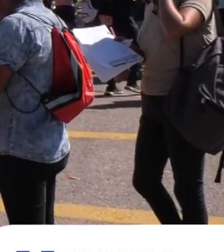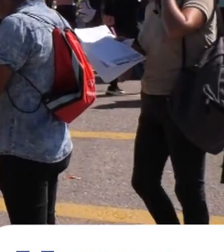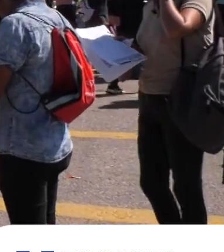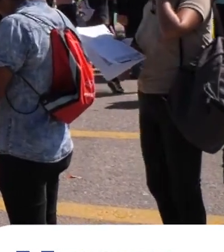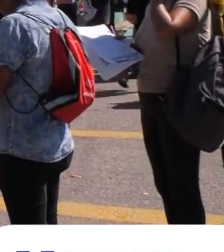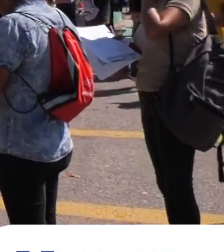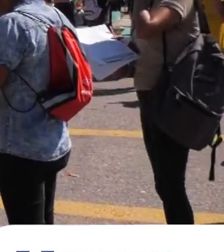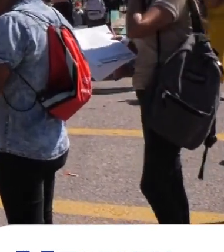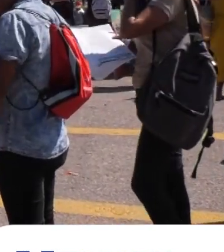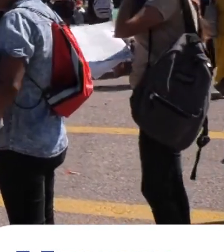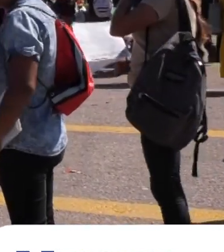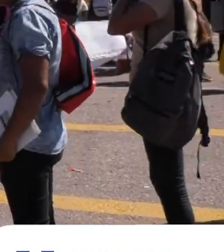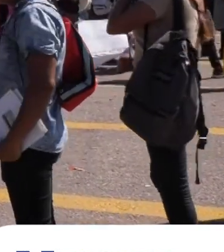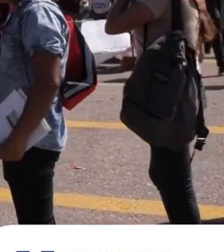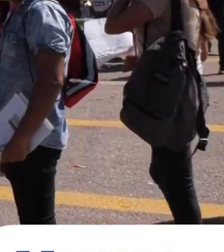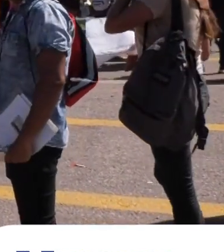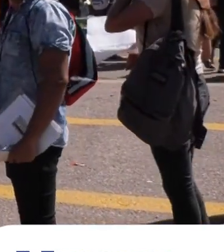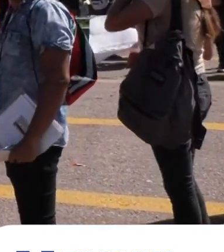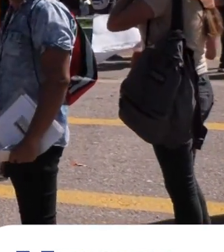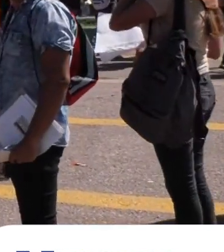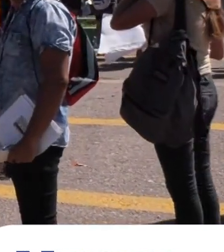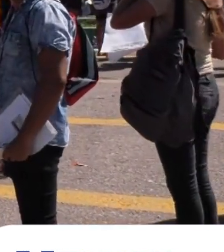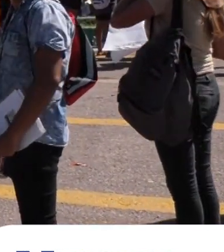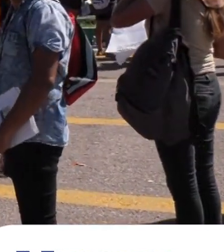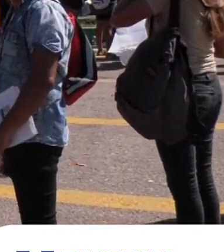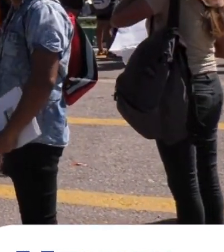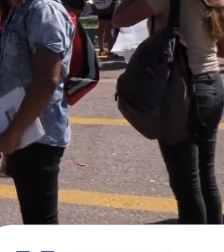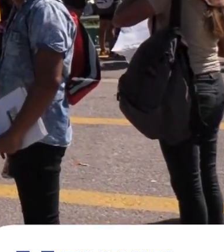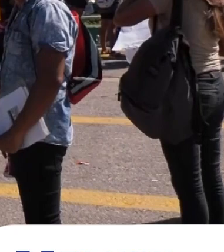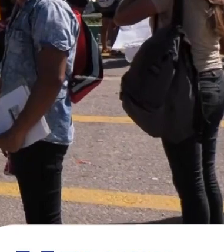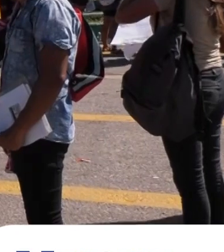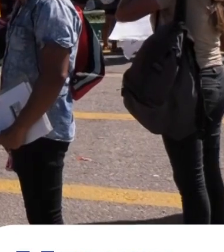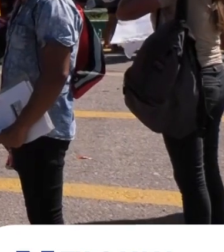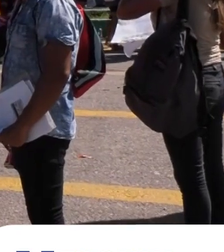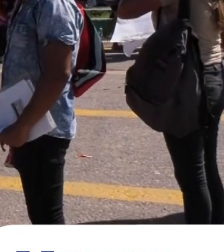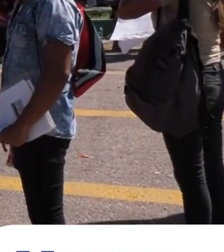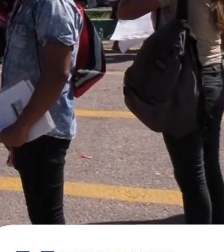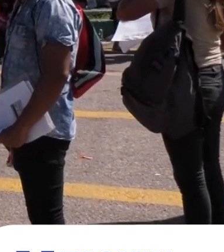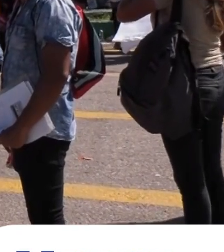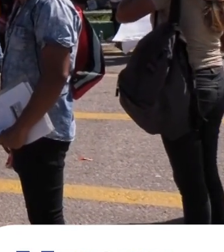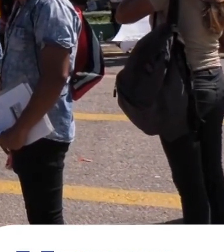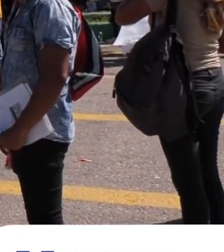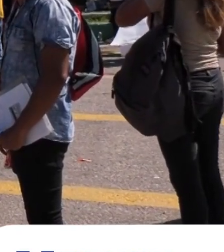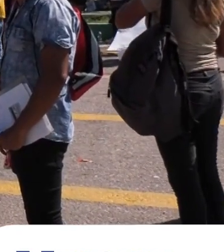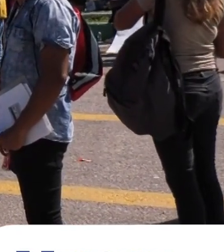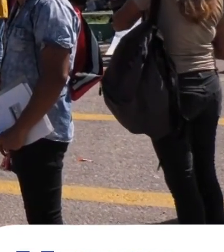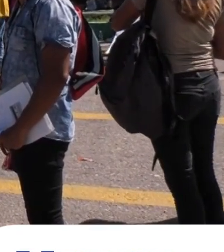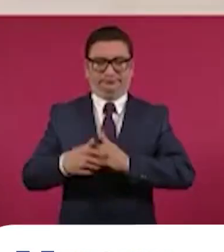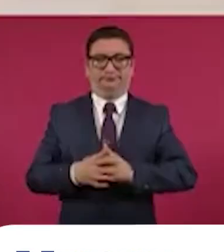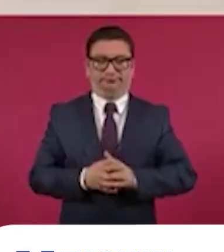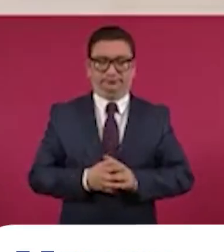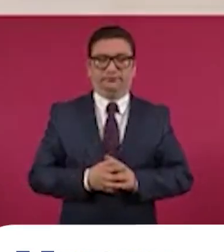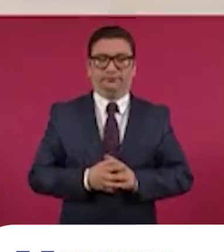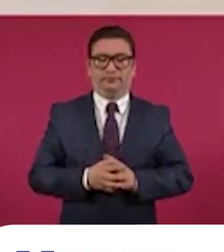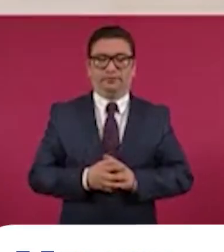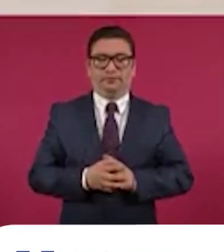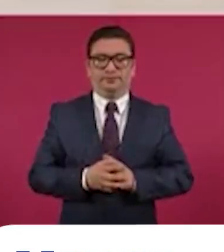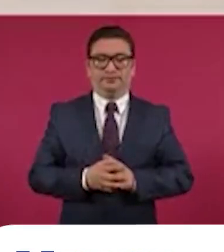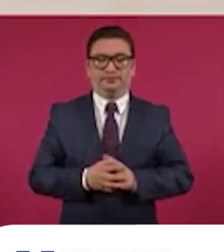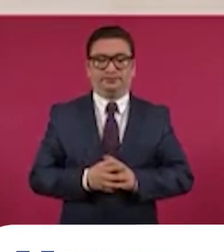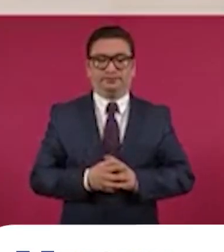tanto, dijo que hay 40,000 integrantes del gobierno trabajando en la región para atender las necesidades de los damnificados. Hay